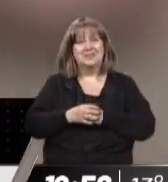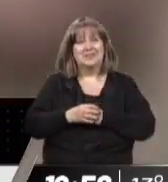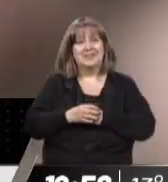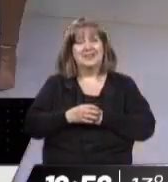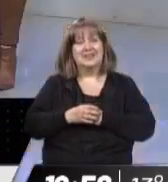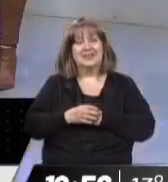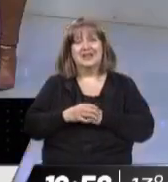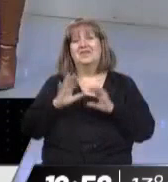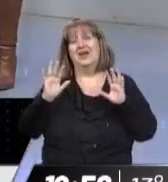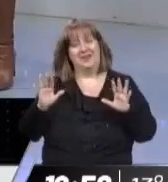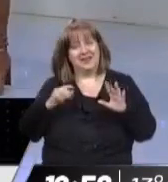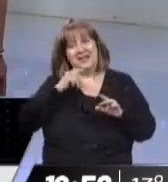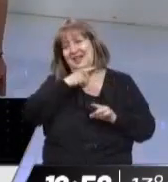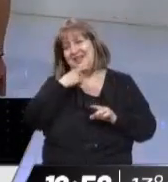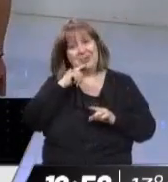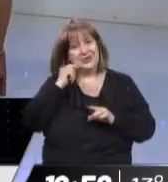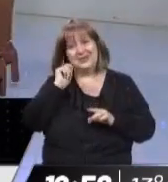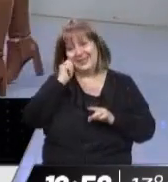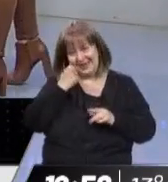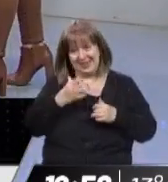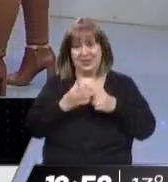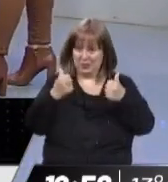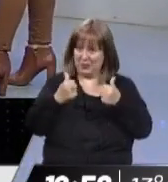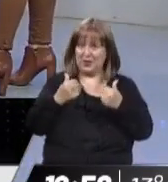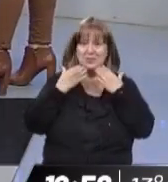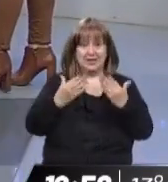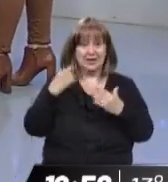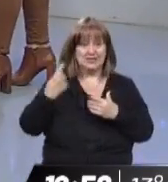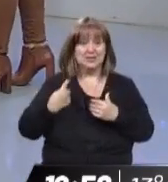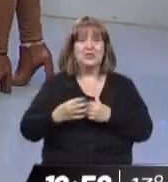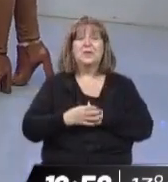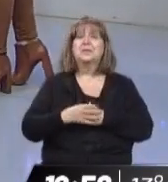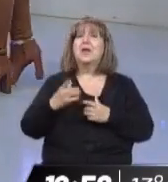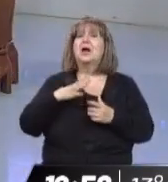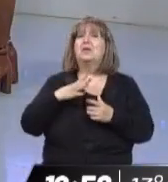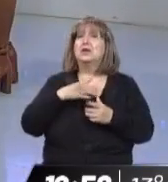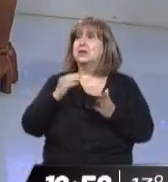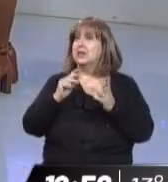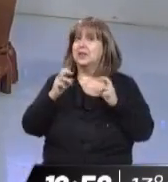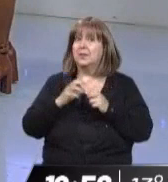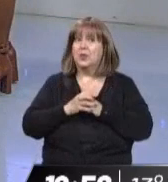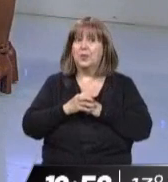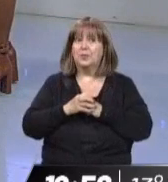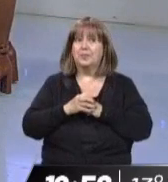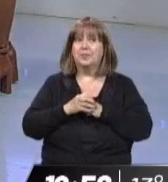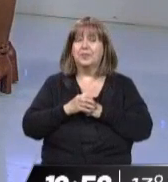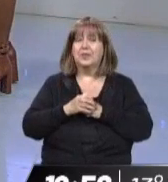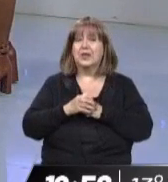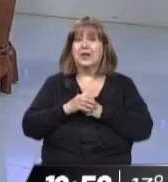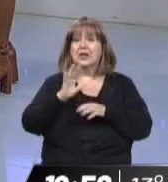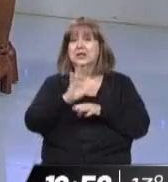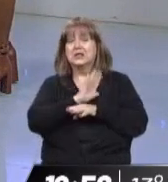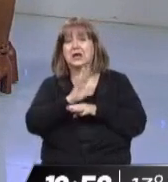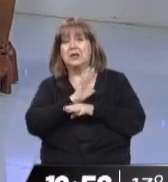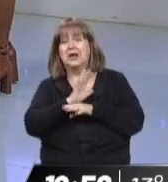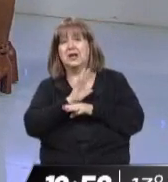Ay, el miércoles. Con algo tierno, inocente, maravilloso, me encantó. No sé si nos queda tiempo para algo más, porque el señor Gabriel Sotelo algo tenía, si no, lo va a